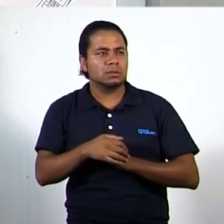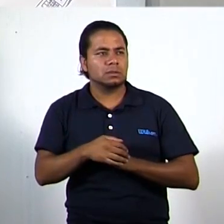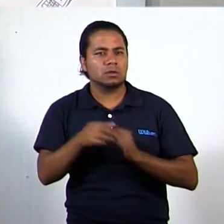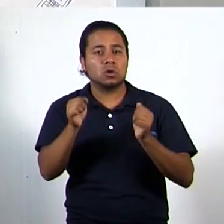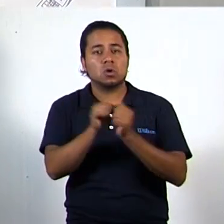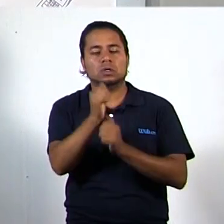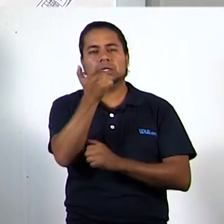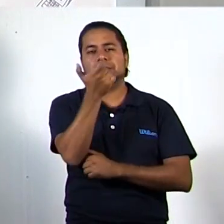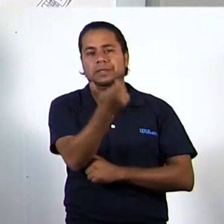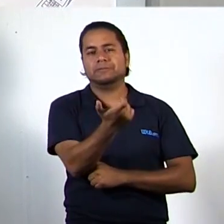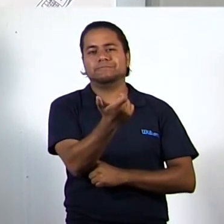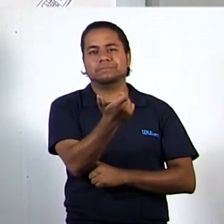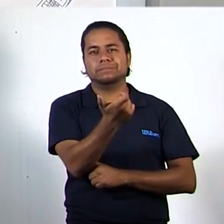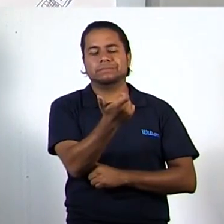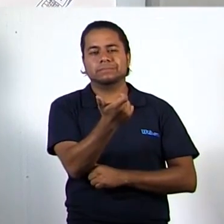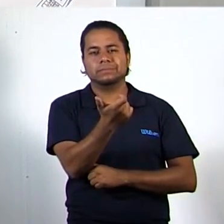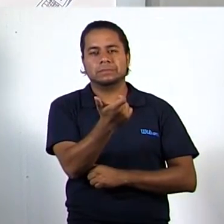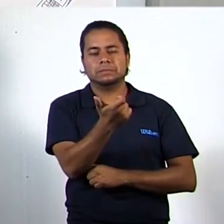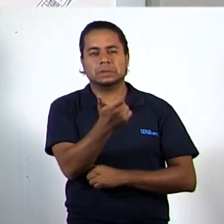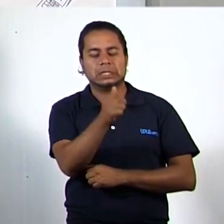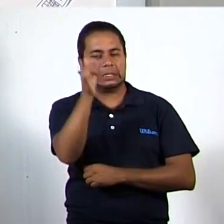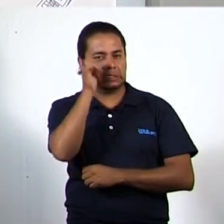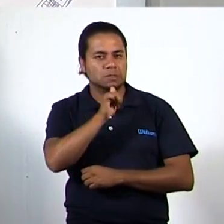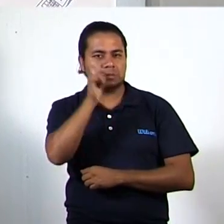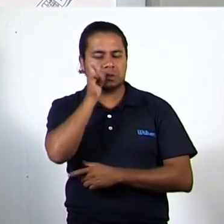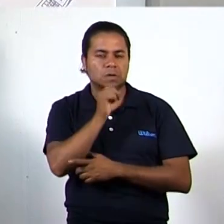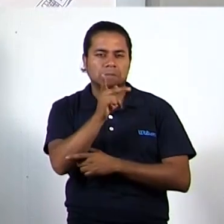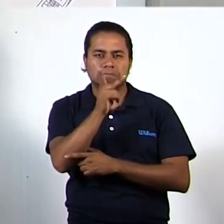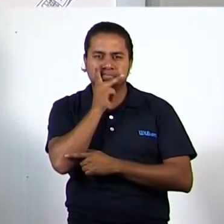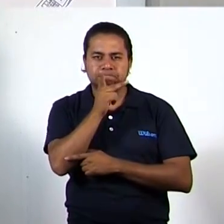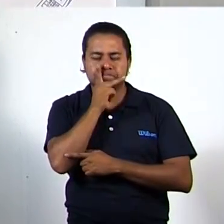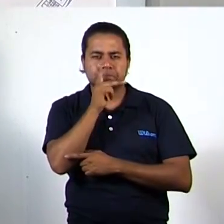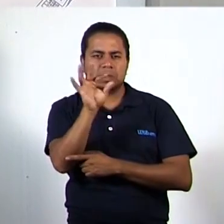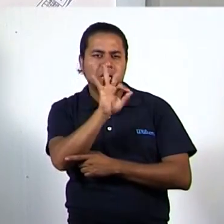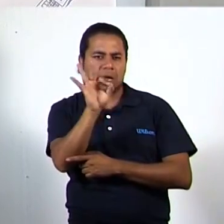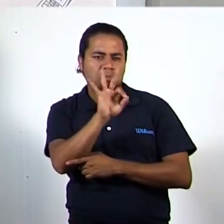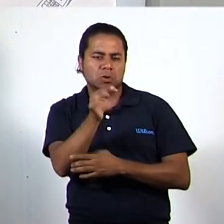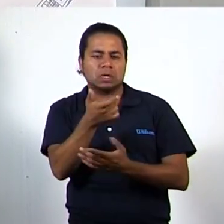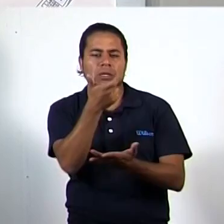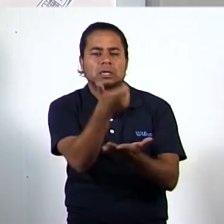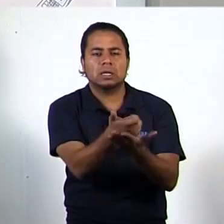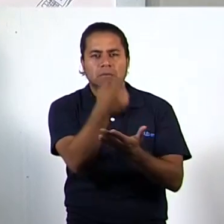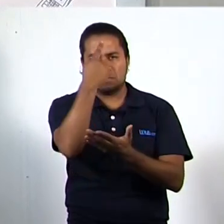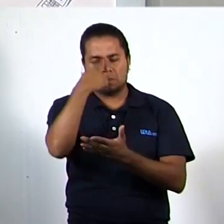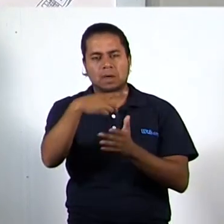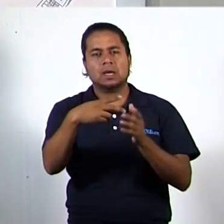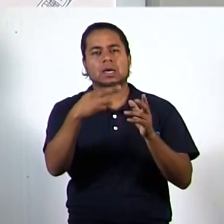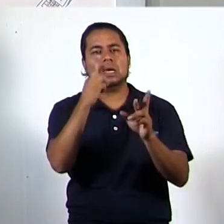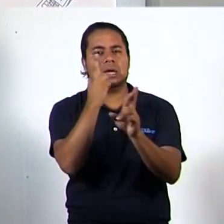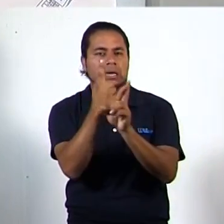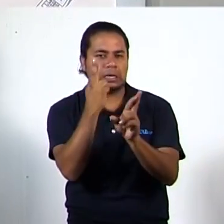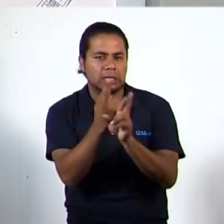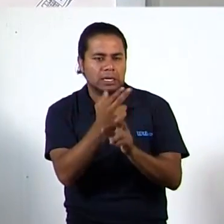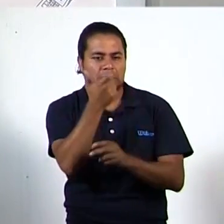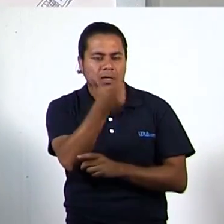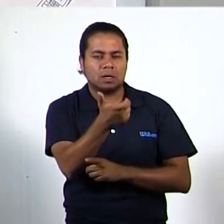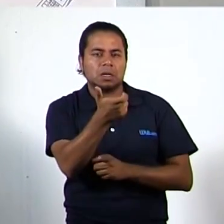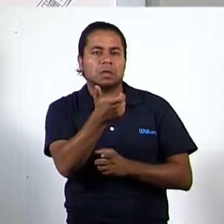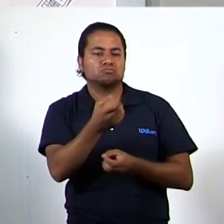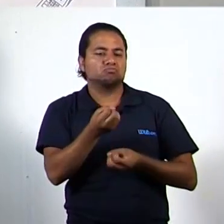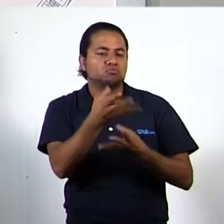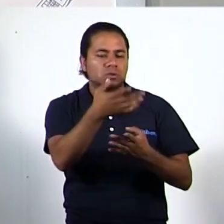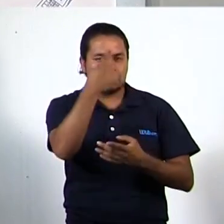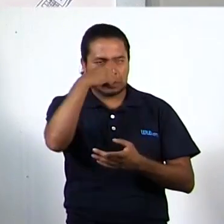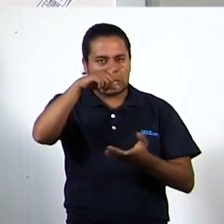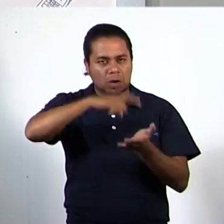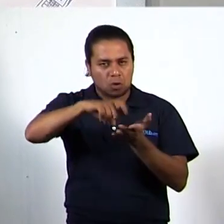dinero. Efectivamente, todo el tiempo tus papás, estoy seguro que te dan dinero para el receso o dinero para que compres algo o